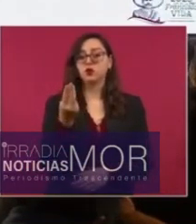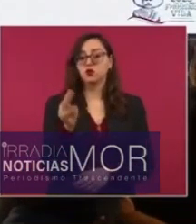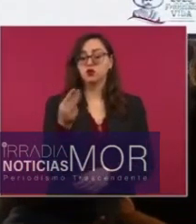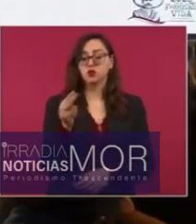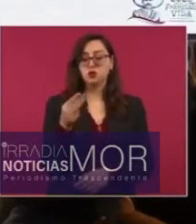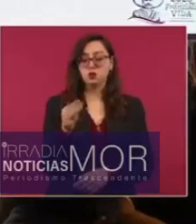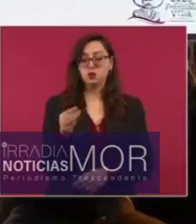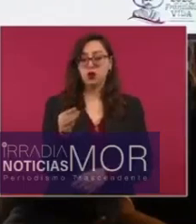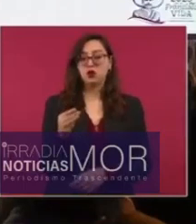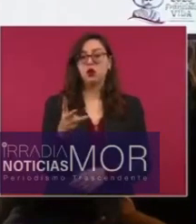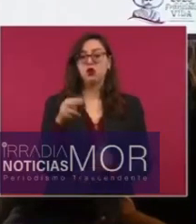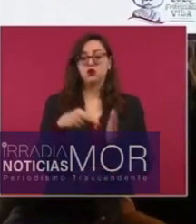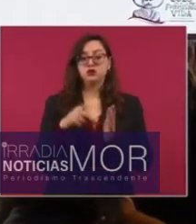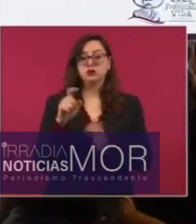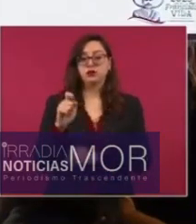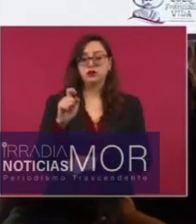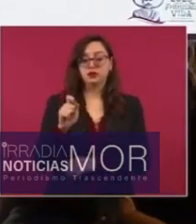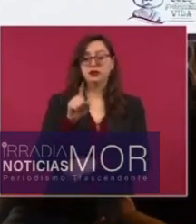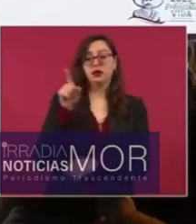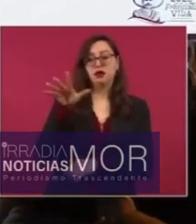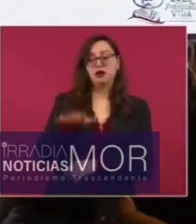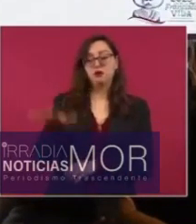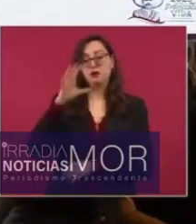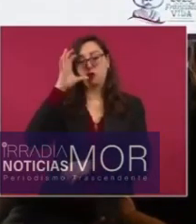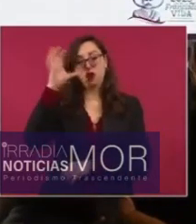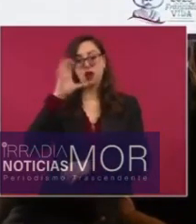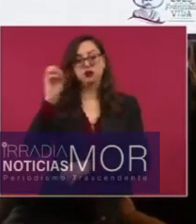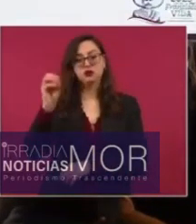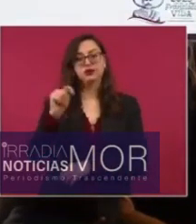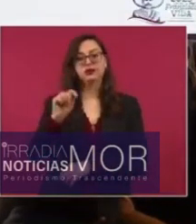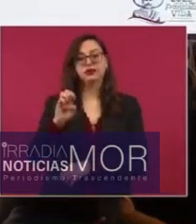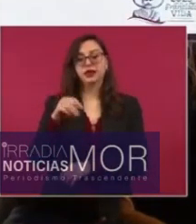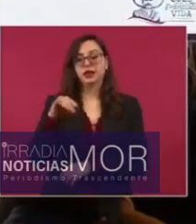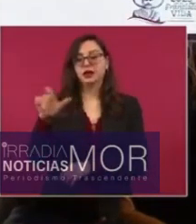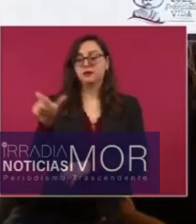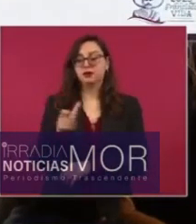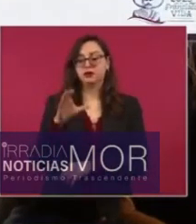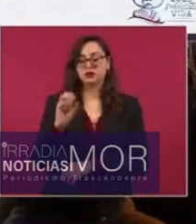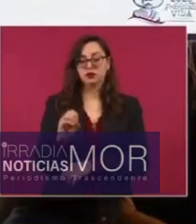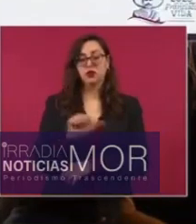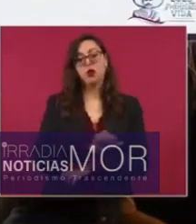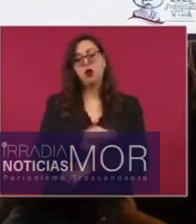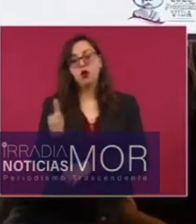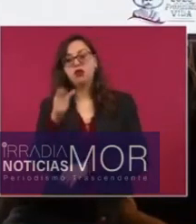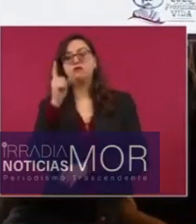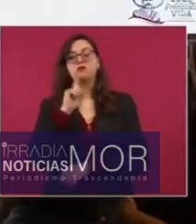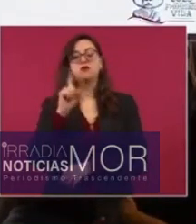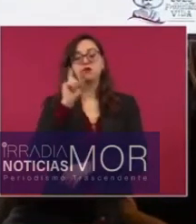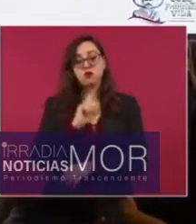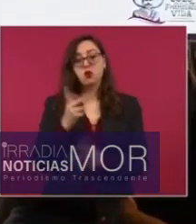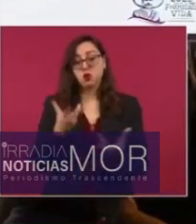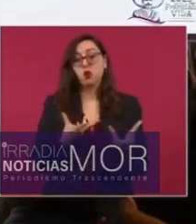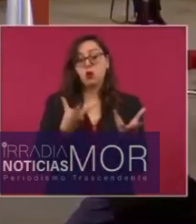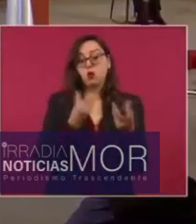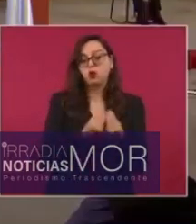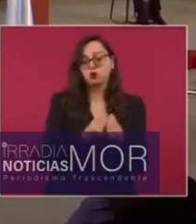trabajo destaca. Pues sí, fíjate que avanzamos bien en esos dos asuntos, y bueno, ahí está la